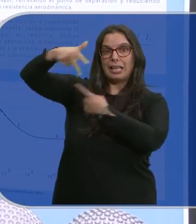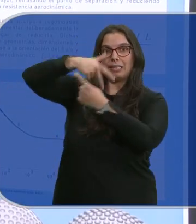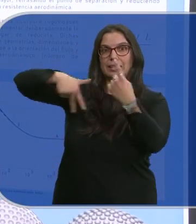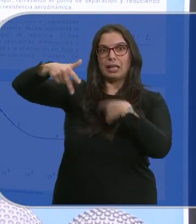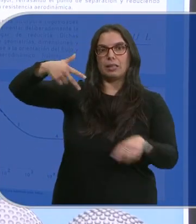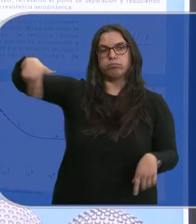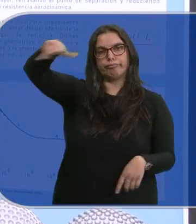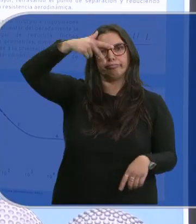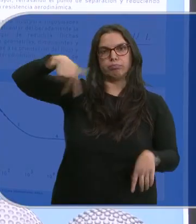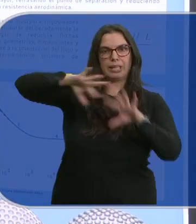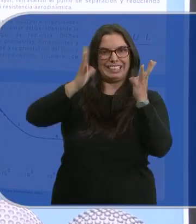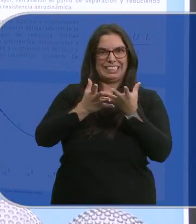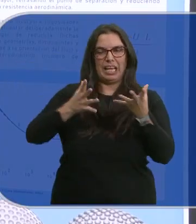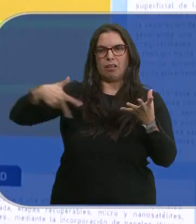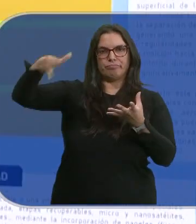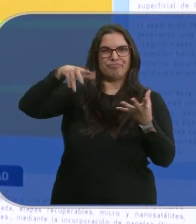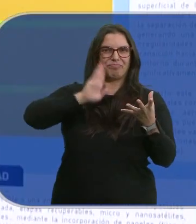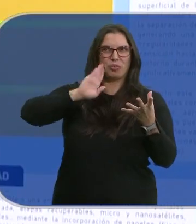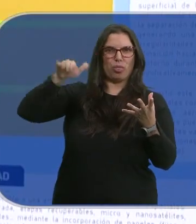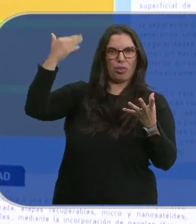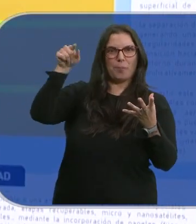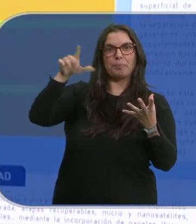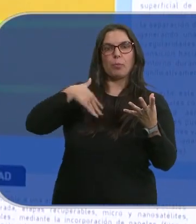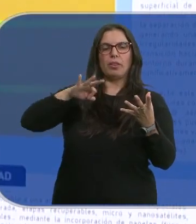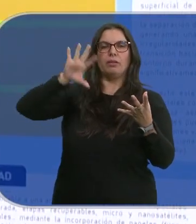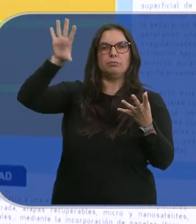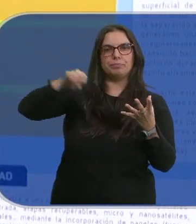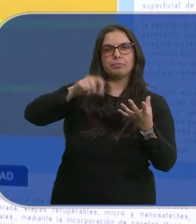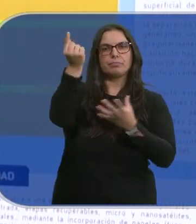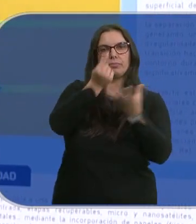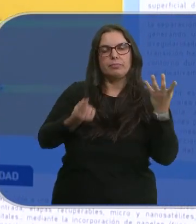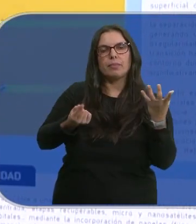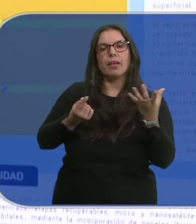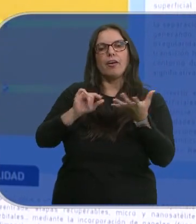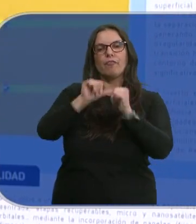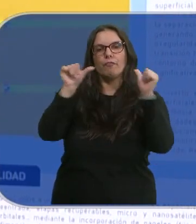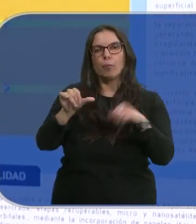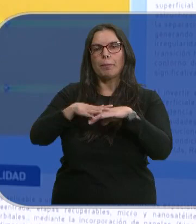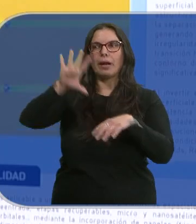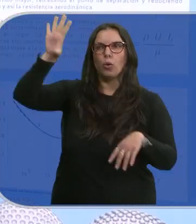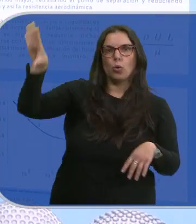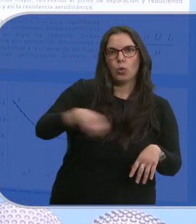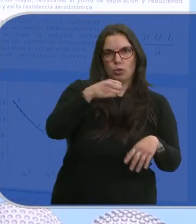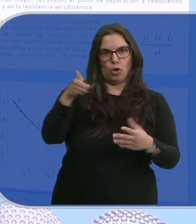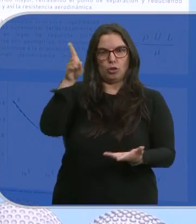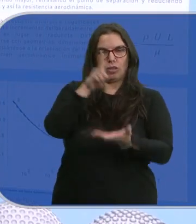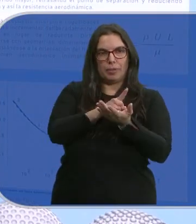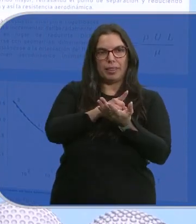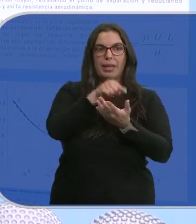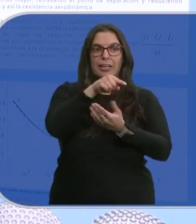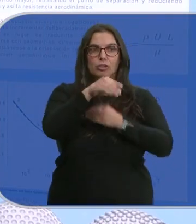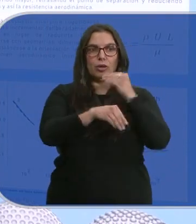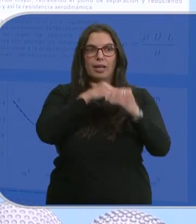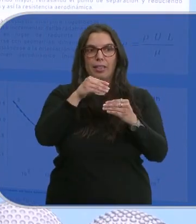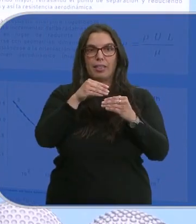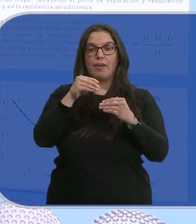quedan orbitando la Tierra y ensuciando. Se podrían coger y diseñar métodos de recuperación, de reentrada atmosférica. Esto lo que haría sería